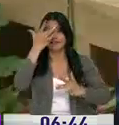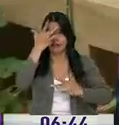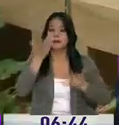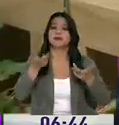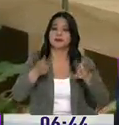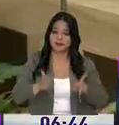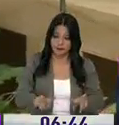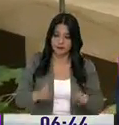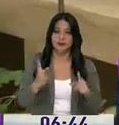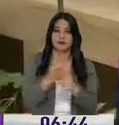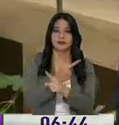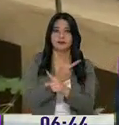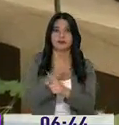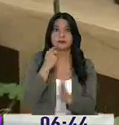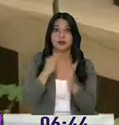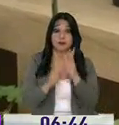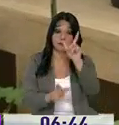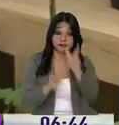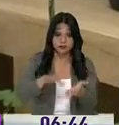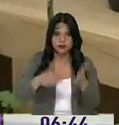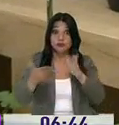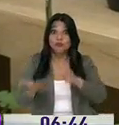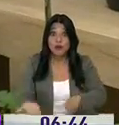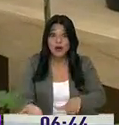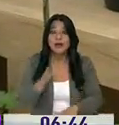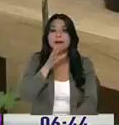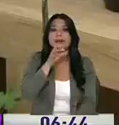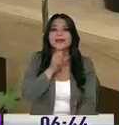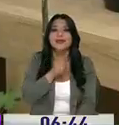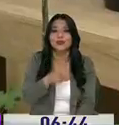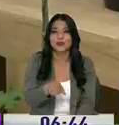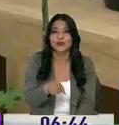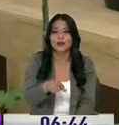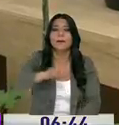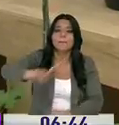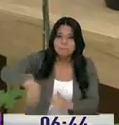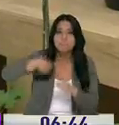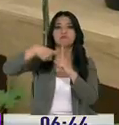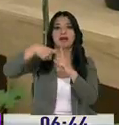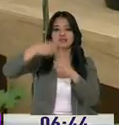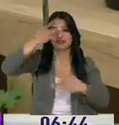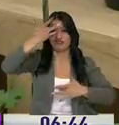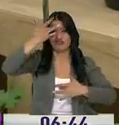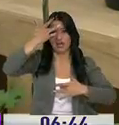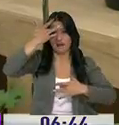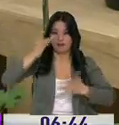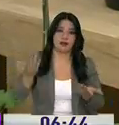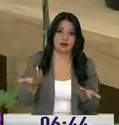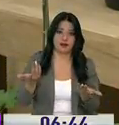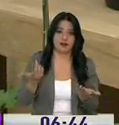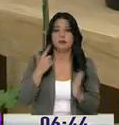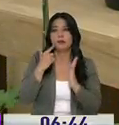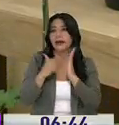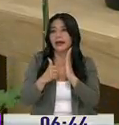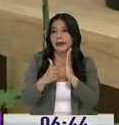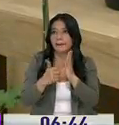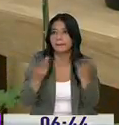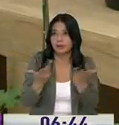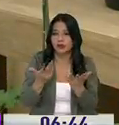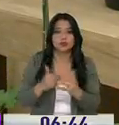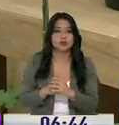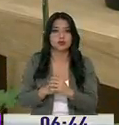Y las personas que fallecieron son adultos mayores que tenían alguna complicación específica, alguna condición